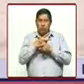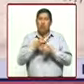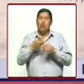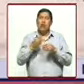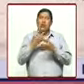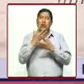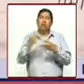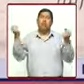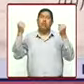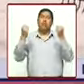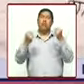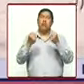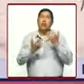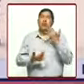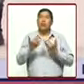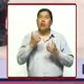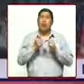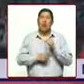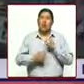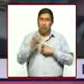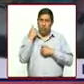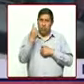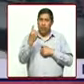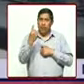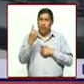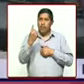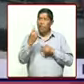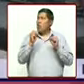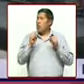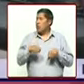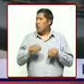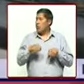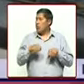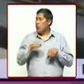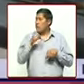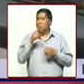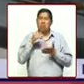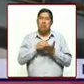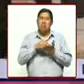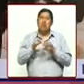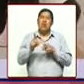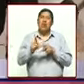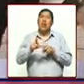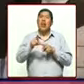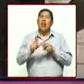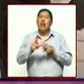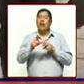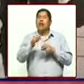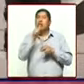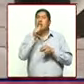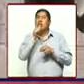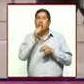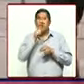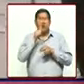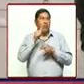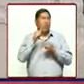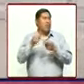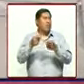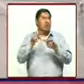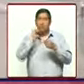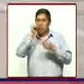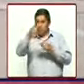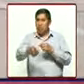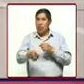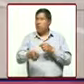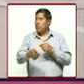incendios forestales. Y cada caja de estas puede cargar hasta 1000 litros de agua. Está llegando el día